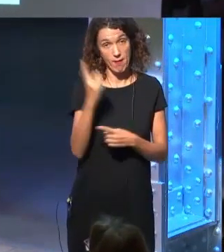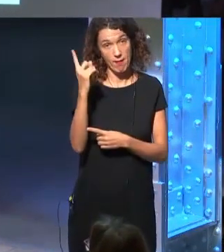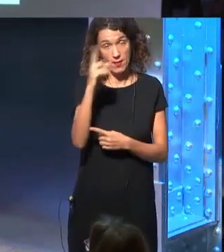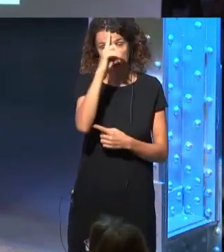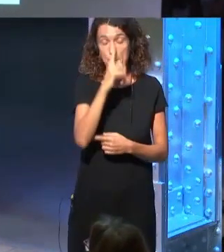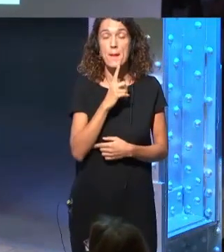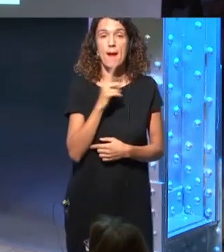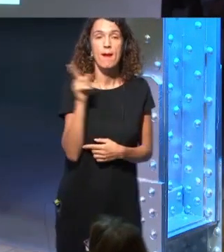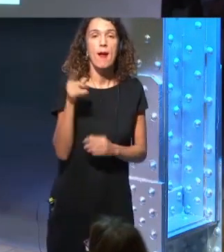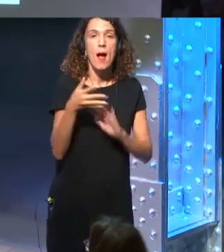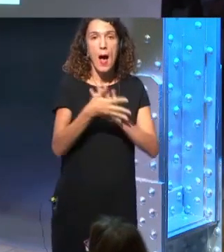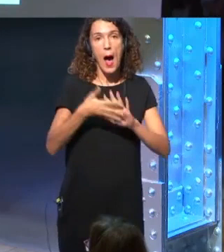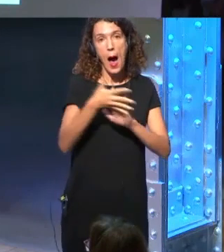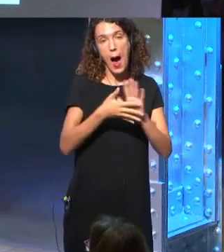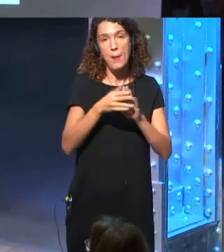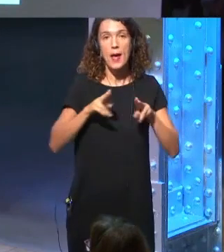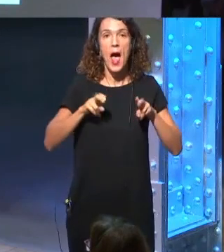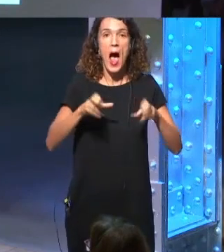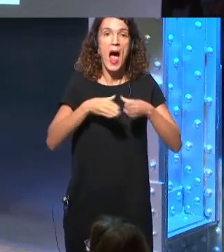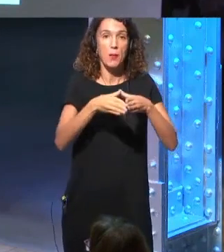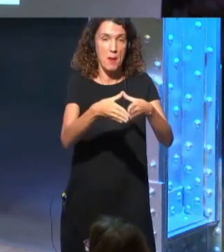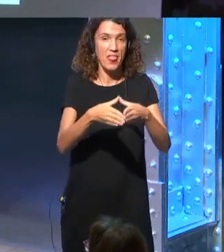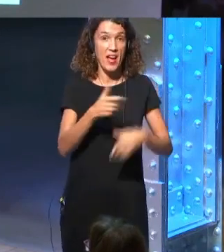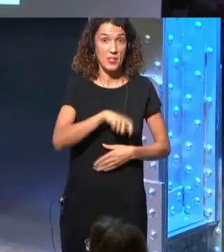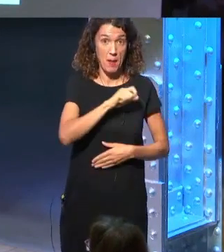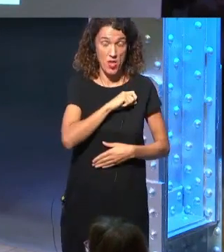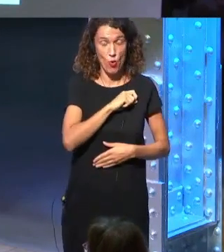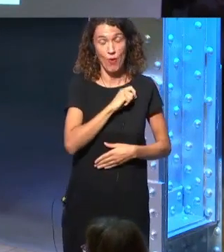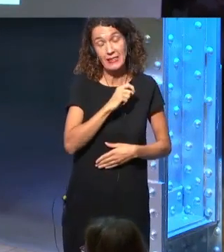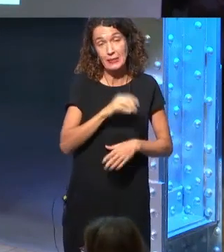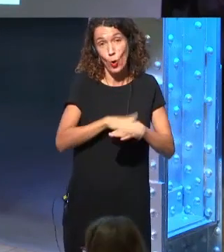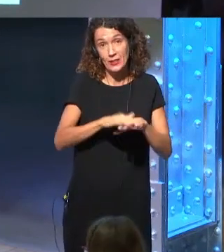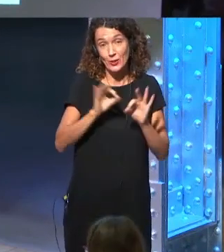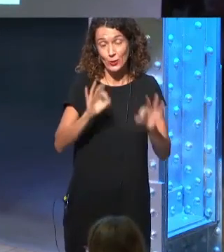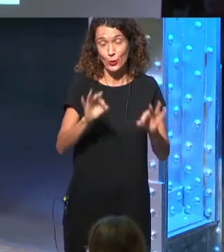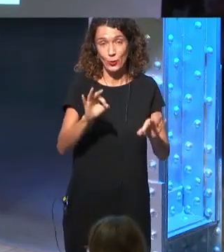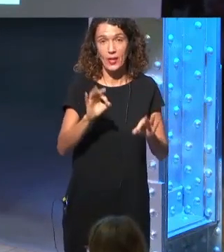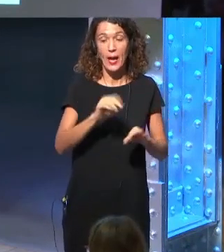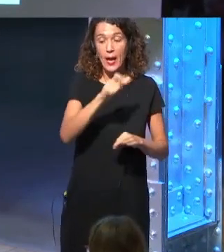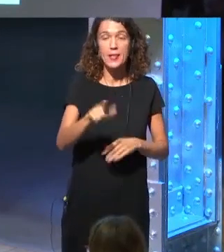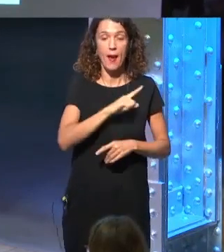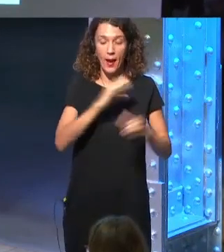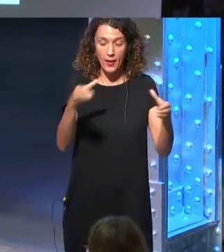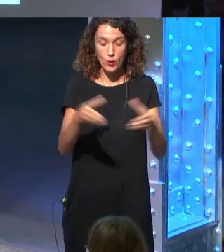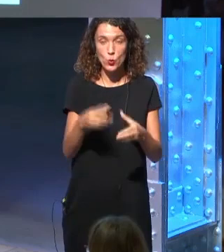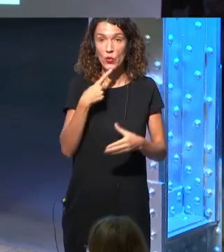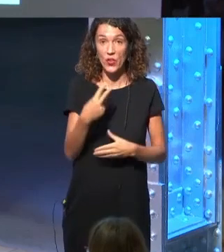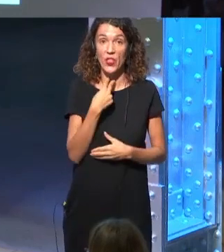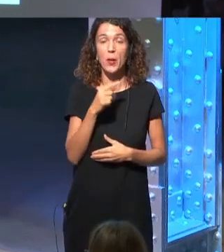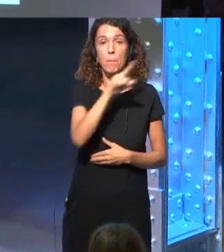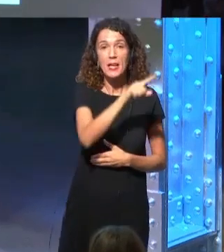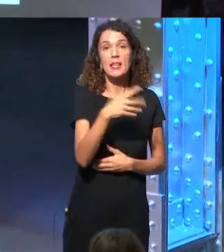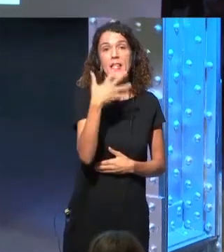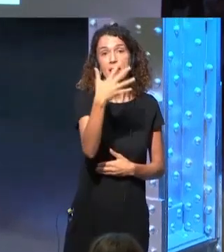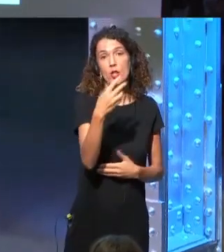Y esto va a hablar de la Armada Española, lo siento mucho, pero ella se dirige a sus tropas en 1588